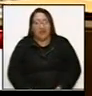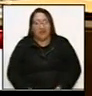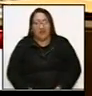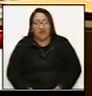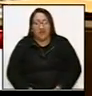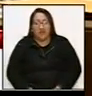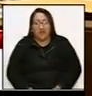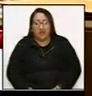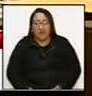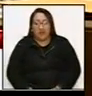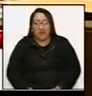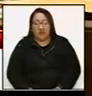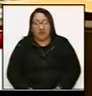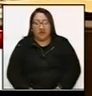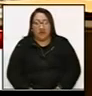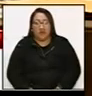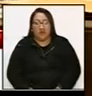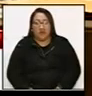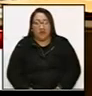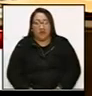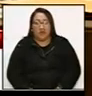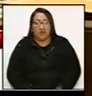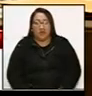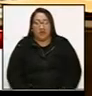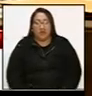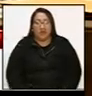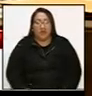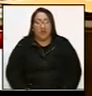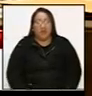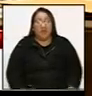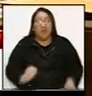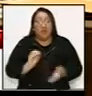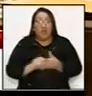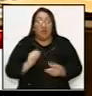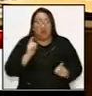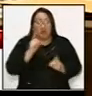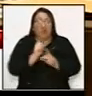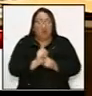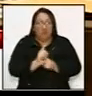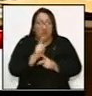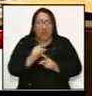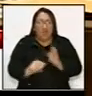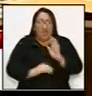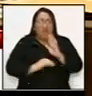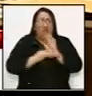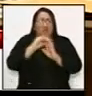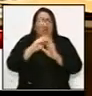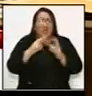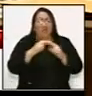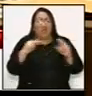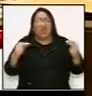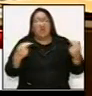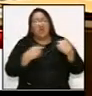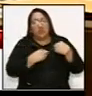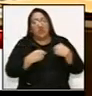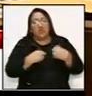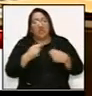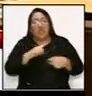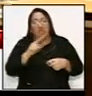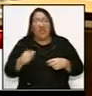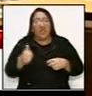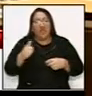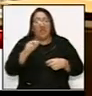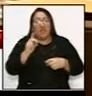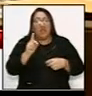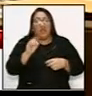y encima sin experiencia, estamos, yo diría, que ante un alto grado de responsabilidad del jefe de